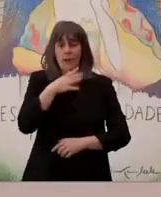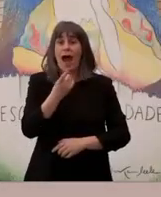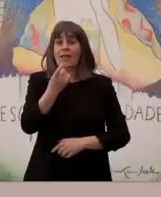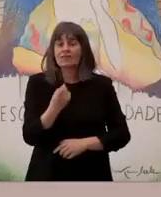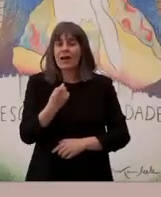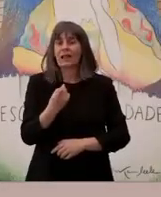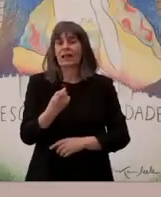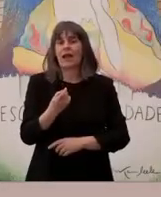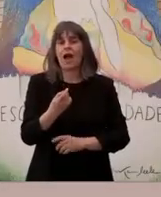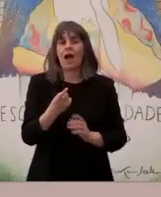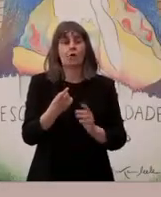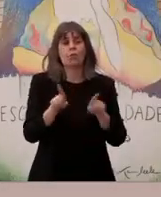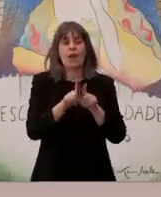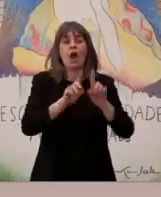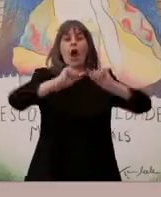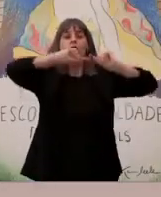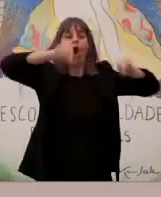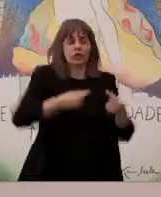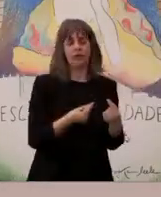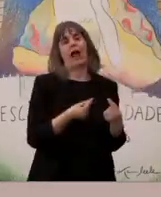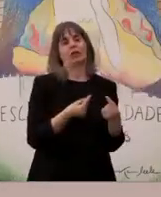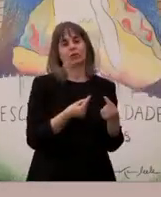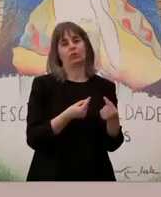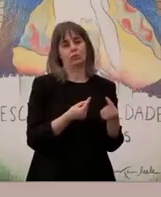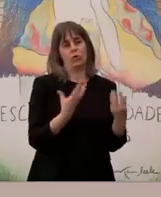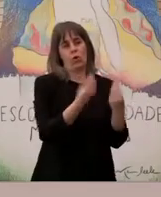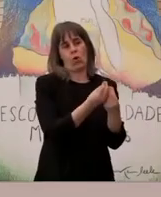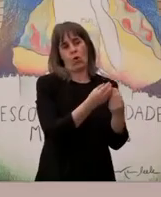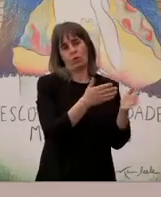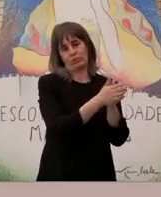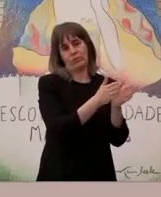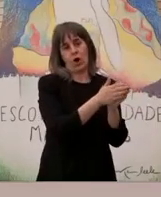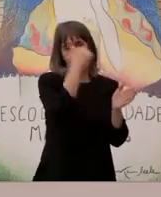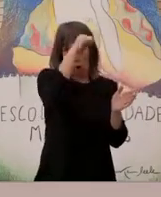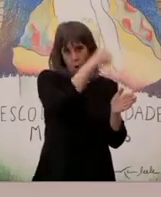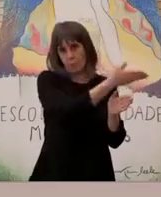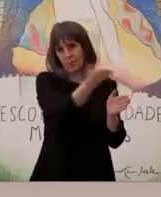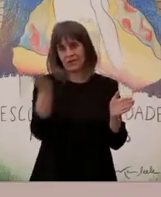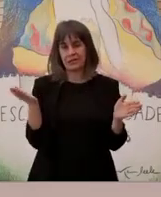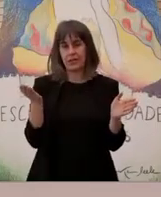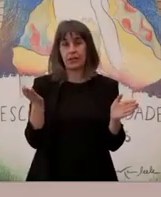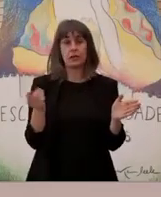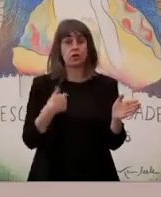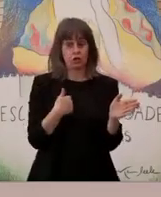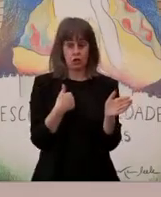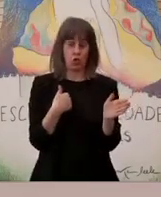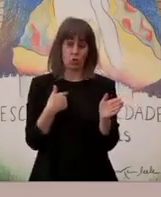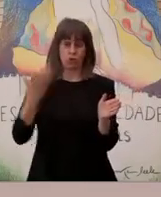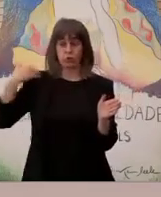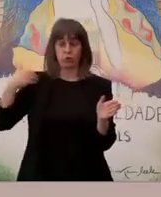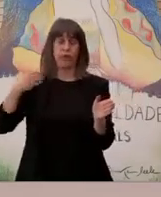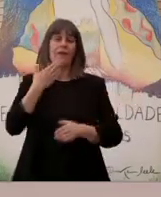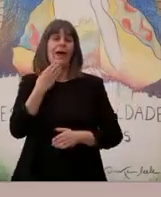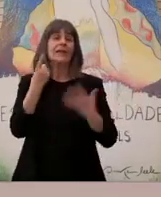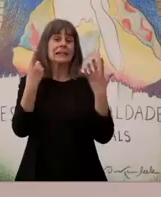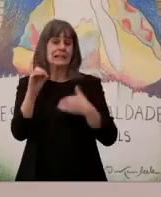cosmosos compañeros omers con todos los hombres es cuando me retiré la política que tenía 60